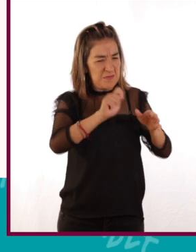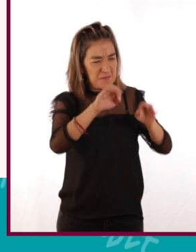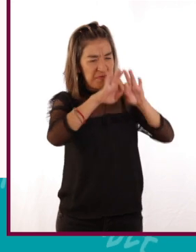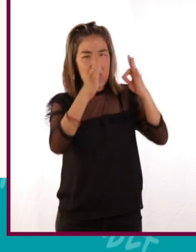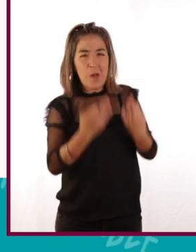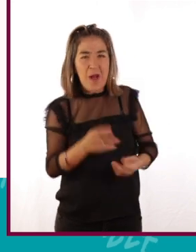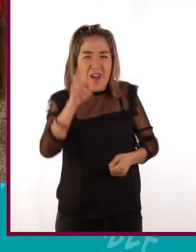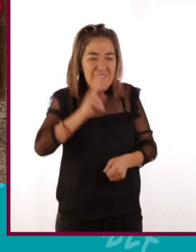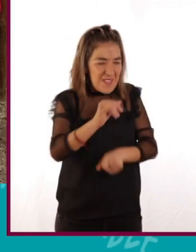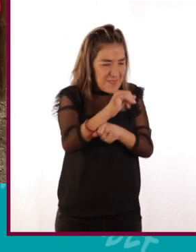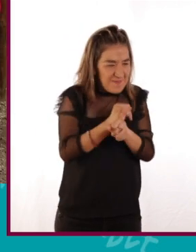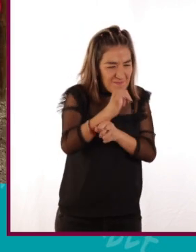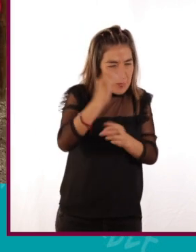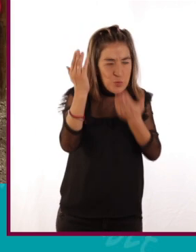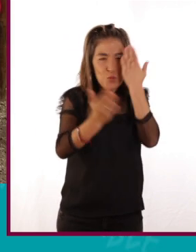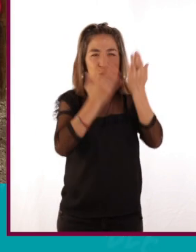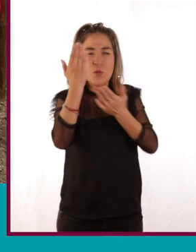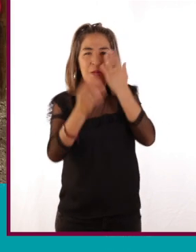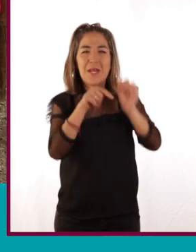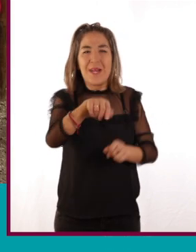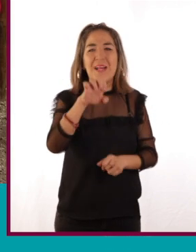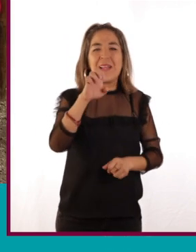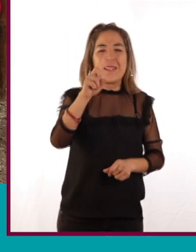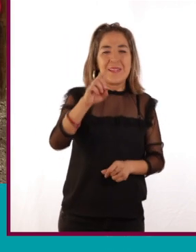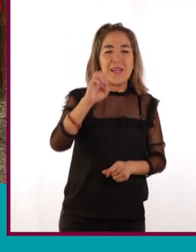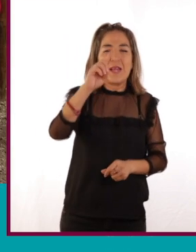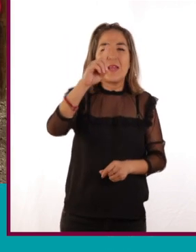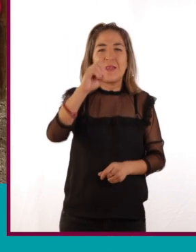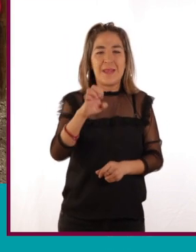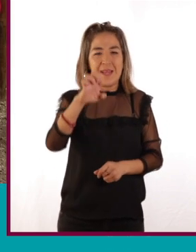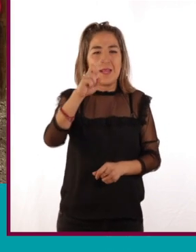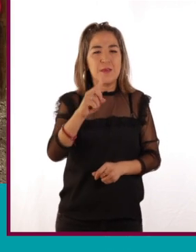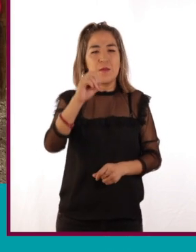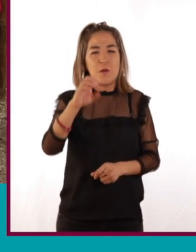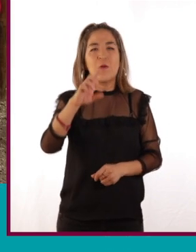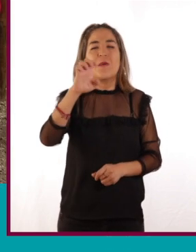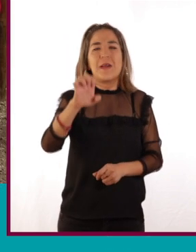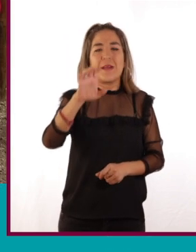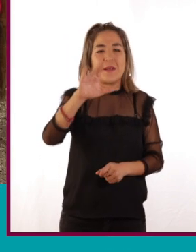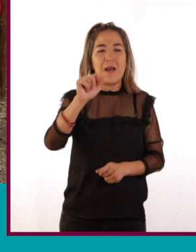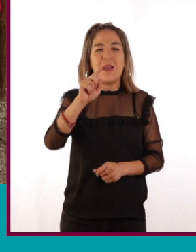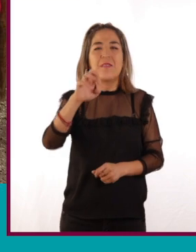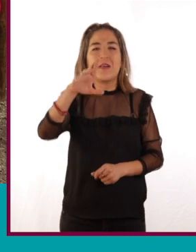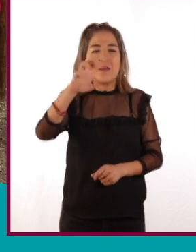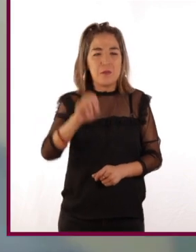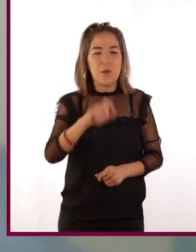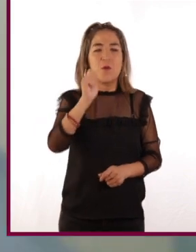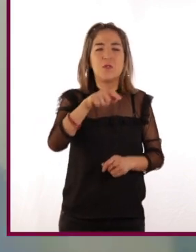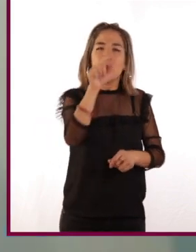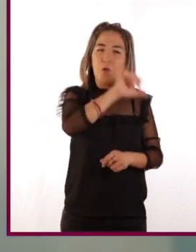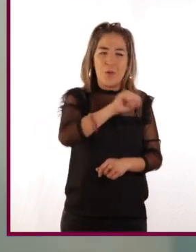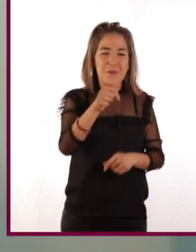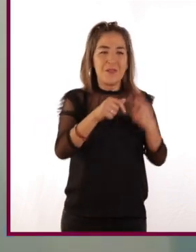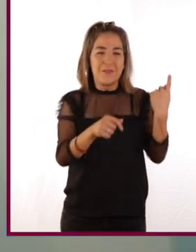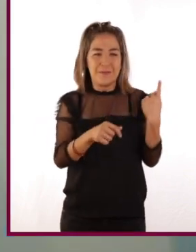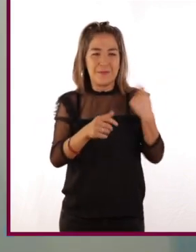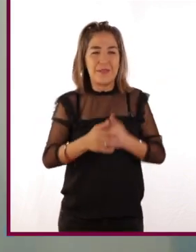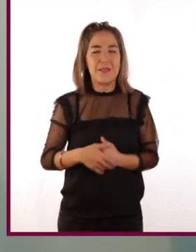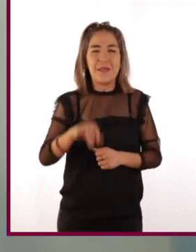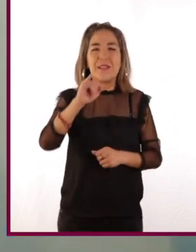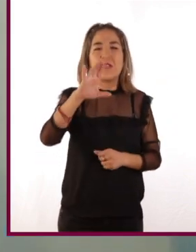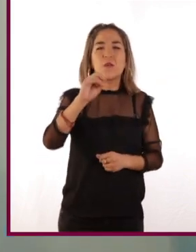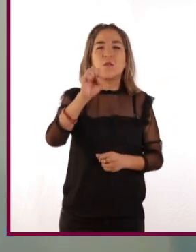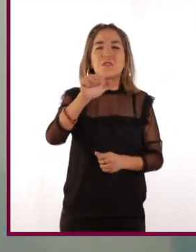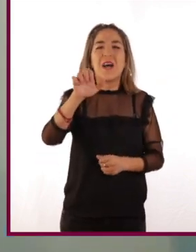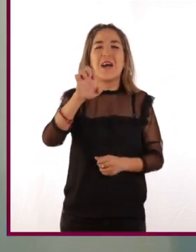que proceden a partir ya sea del dodecaedro, que tengo aquí, o a partir del icosaedro, las empieza